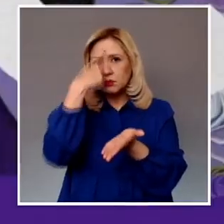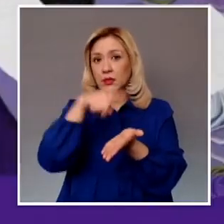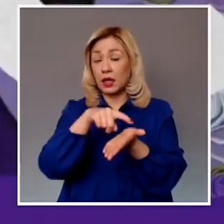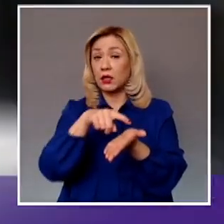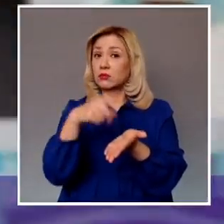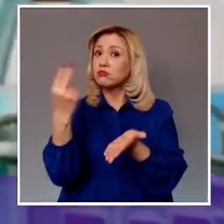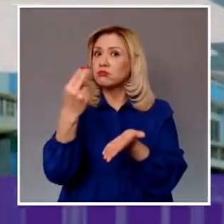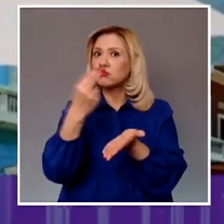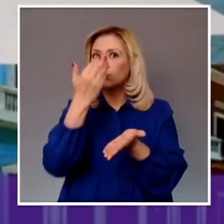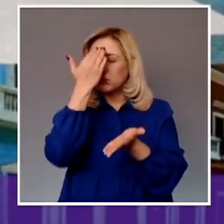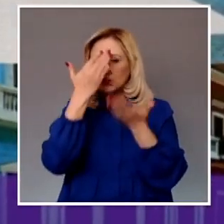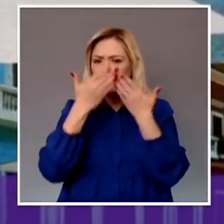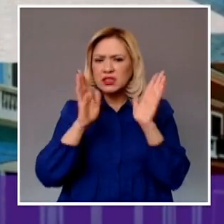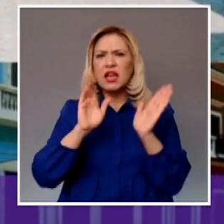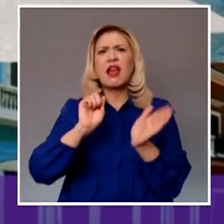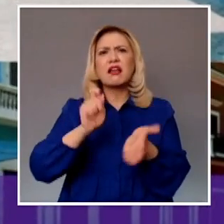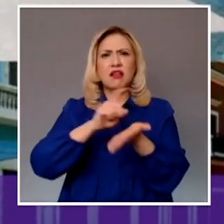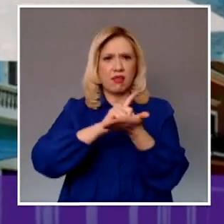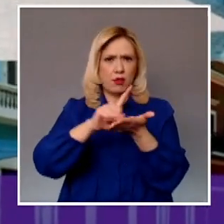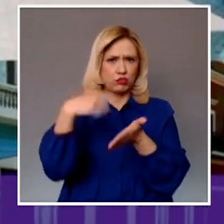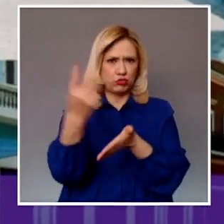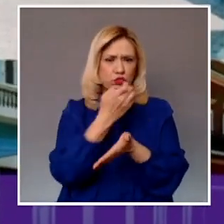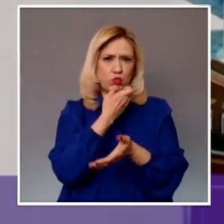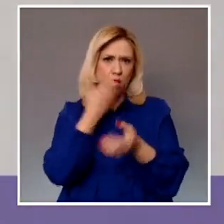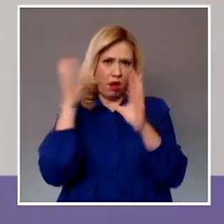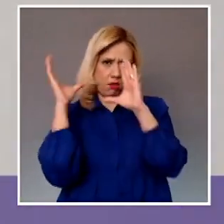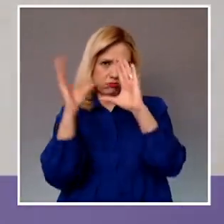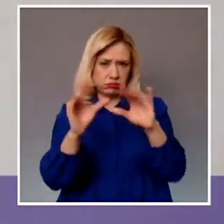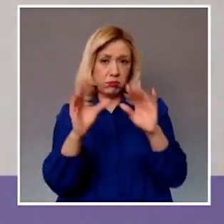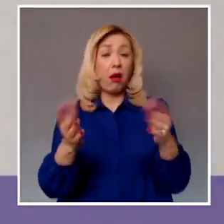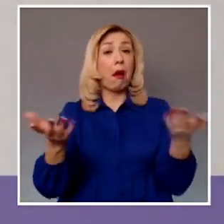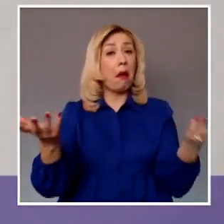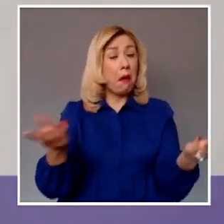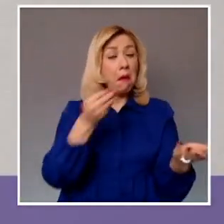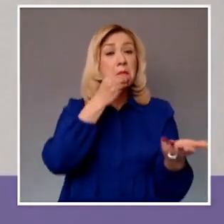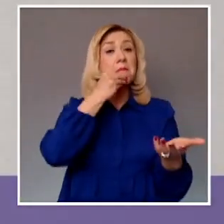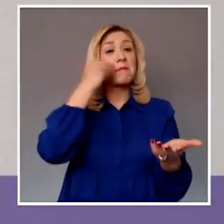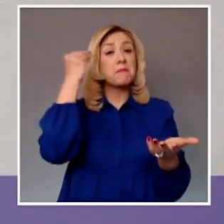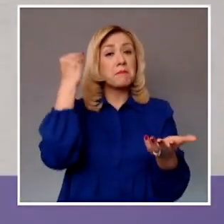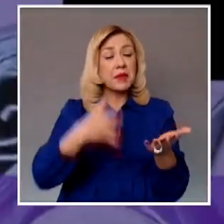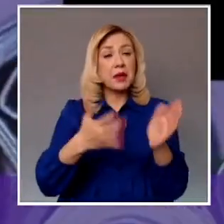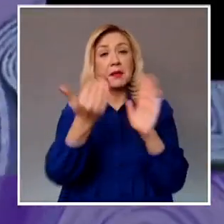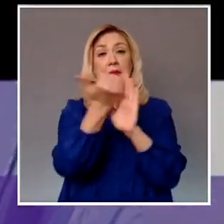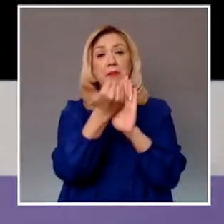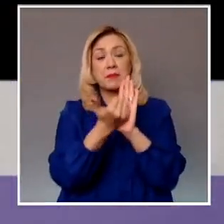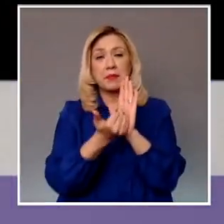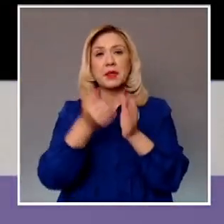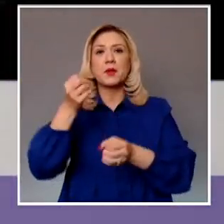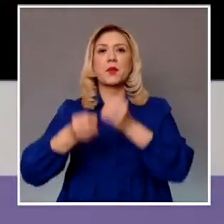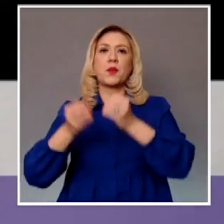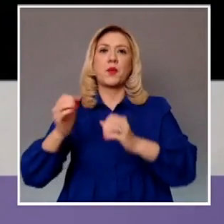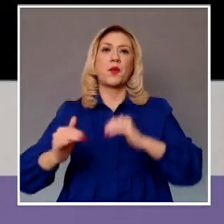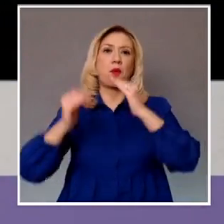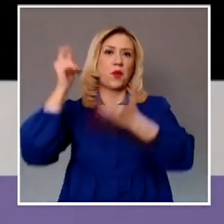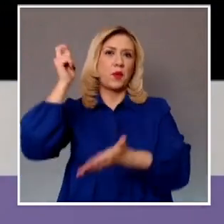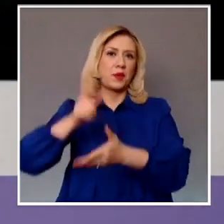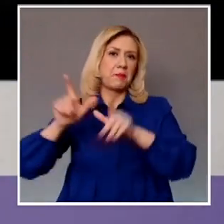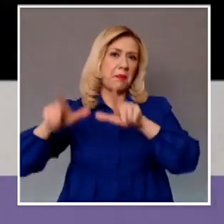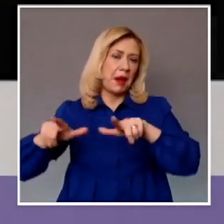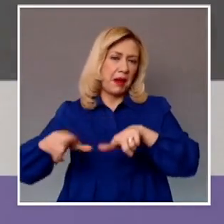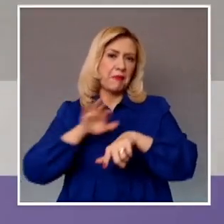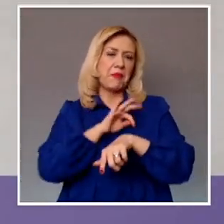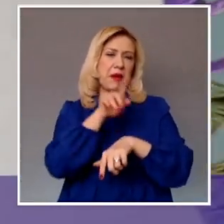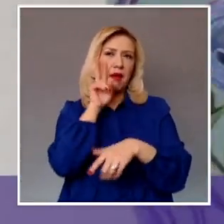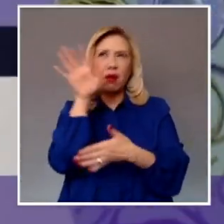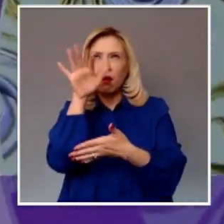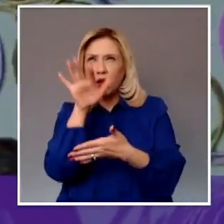en las Casas de la Cultura Jurídica como en la red de bibliotecas de la Suprema Corte. También encontrará diversos libros digitales para